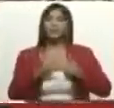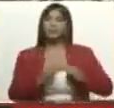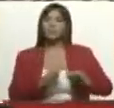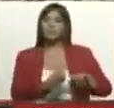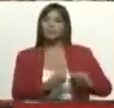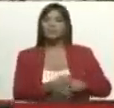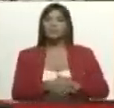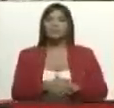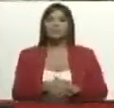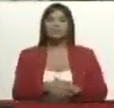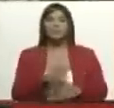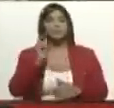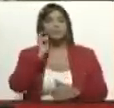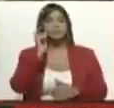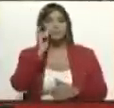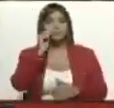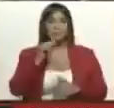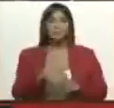sus hijas,